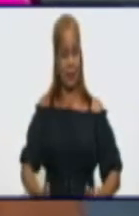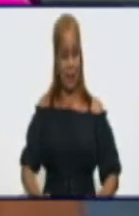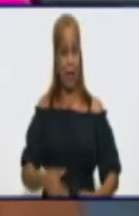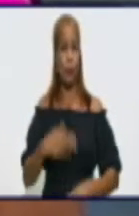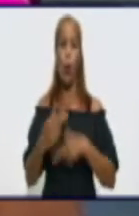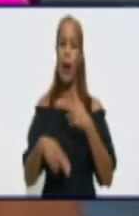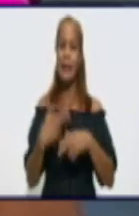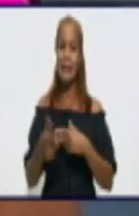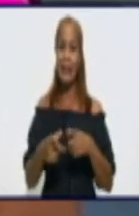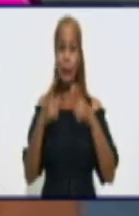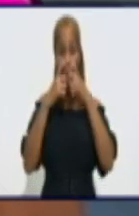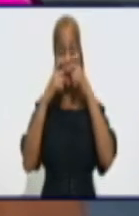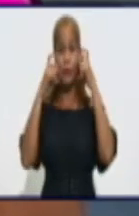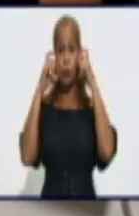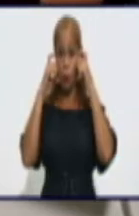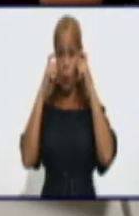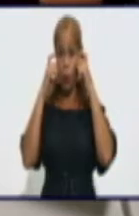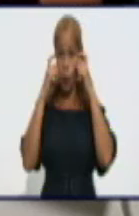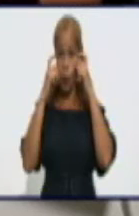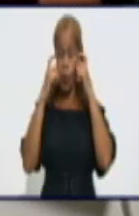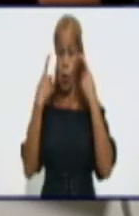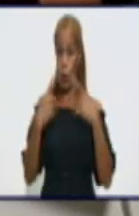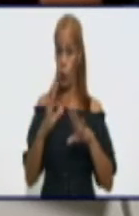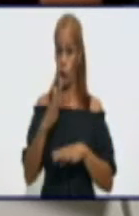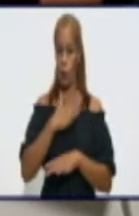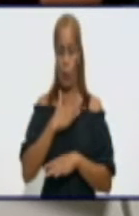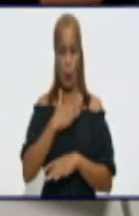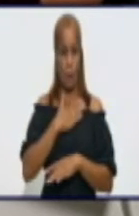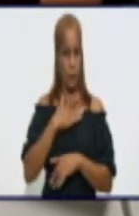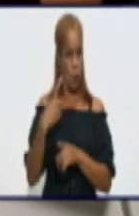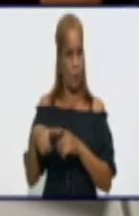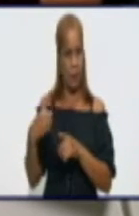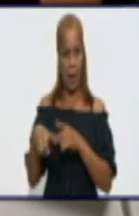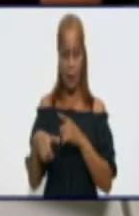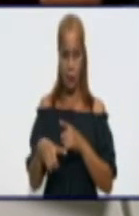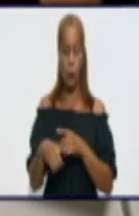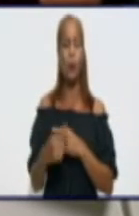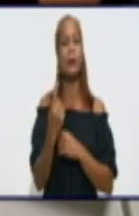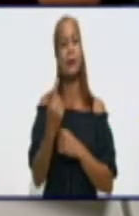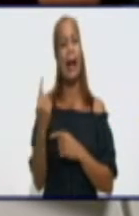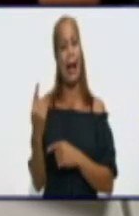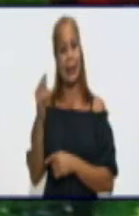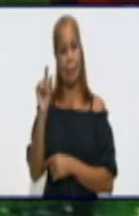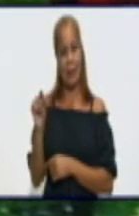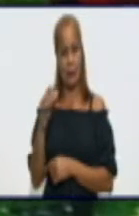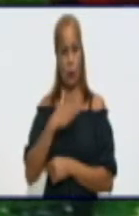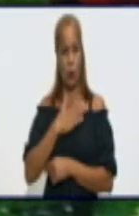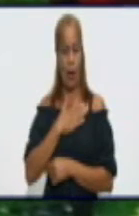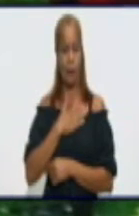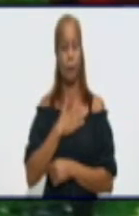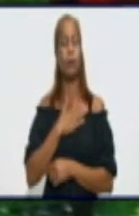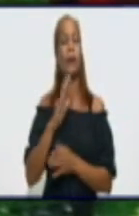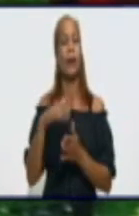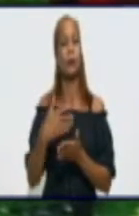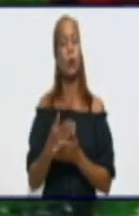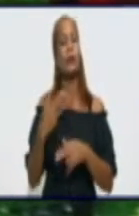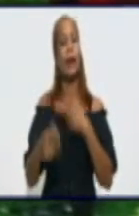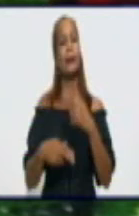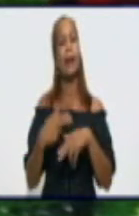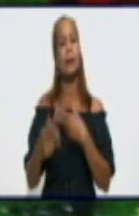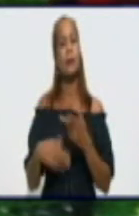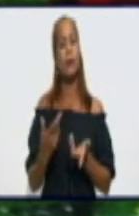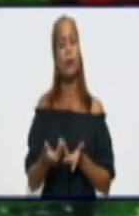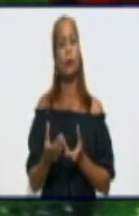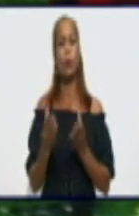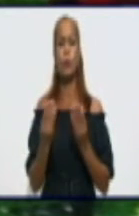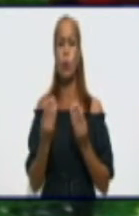de nuestras federadas. Así es. Maglis, ustedes han estado desarrollando durante todo este tiempo un amplio programa popular desde